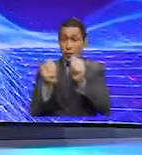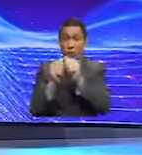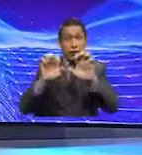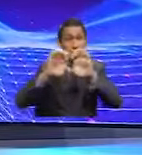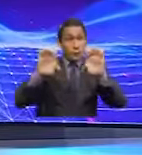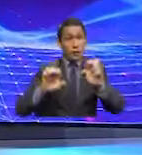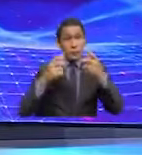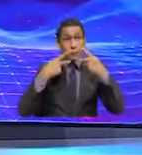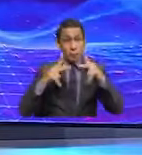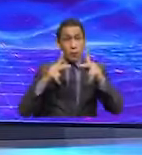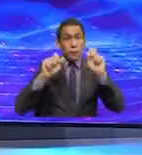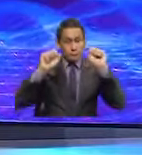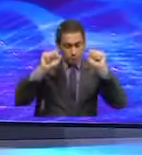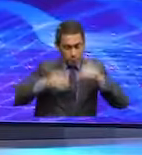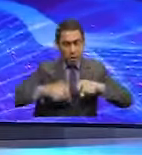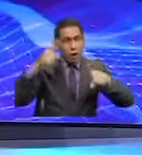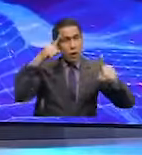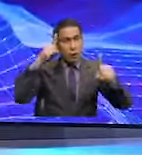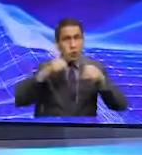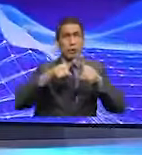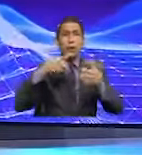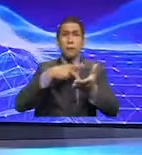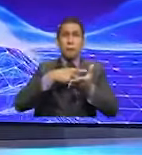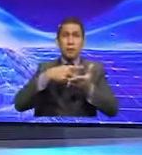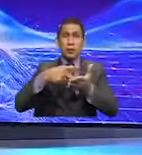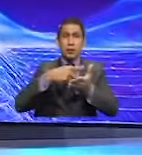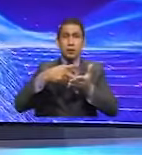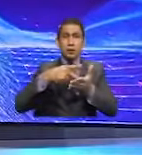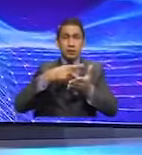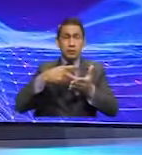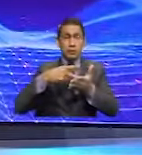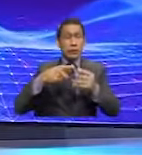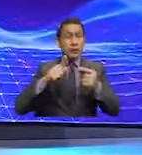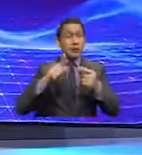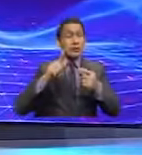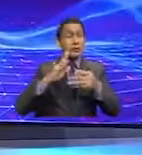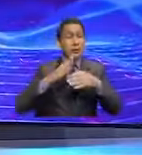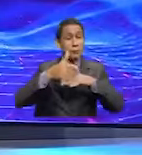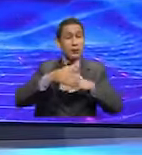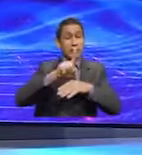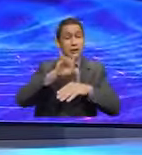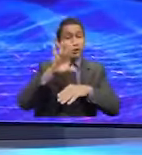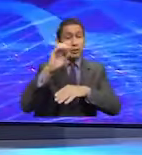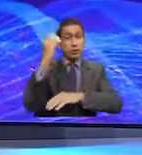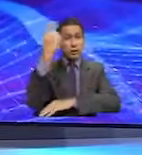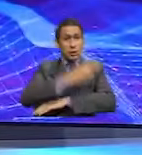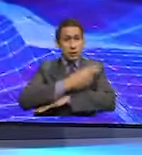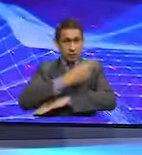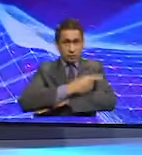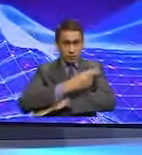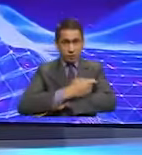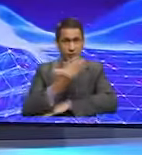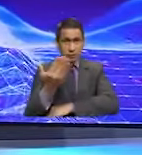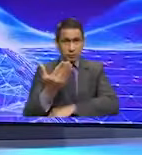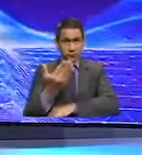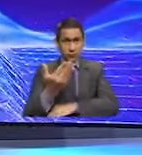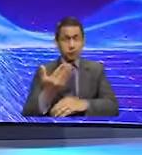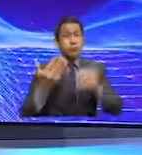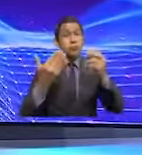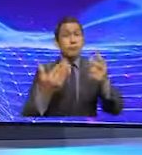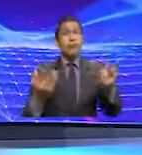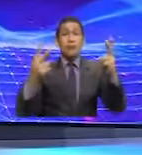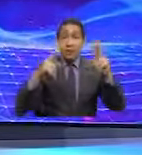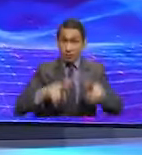de remisión de intereses durante los próximos 180 días. El beneficio también será aplicable para quienes tienen